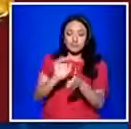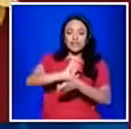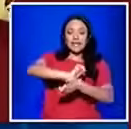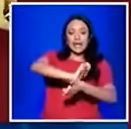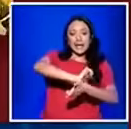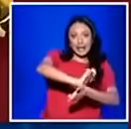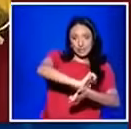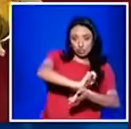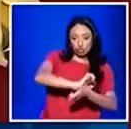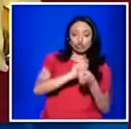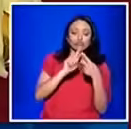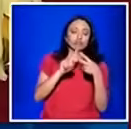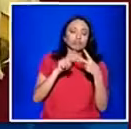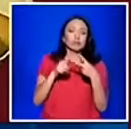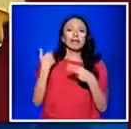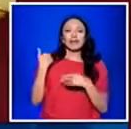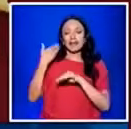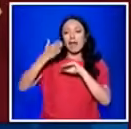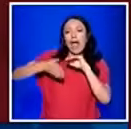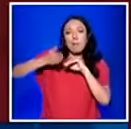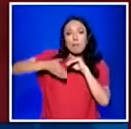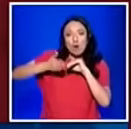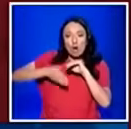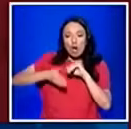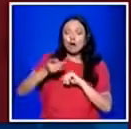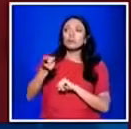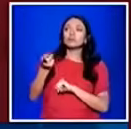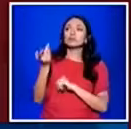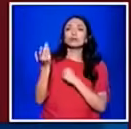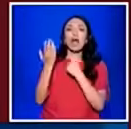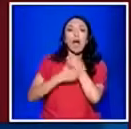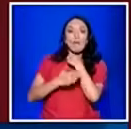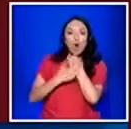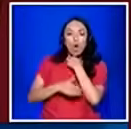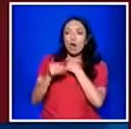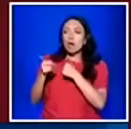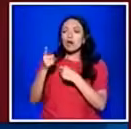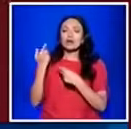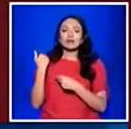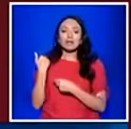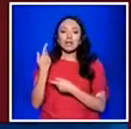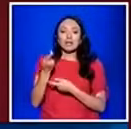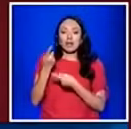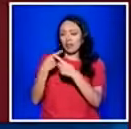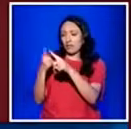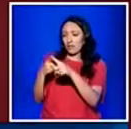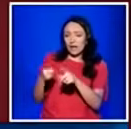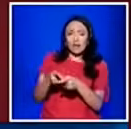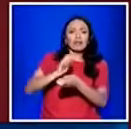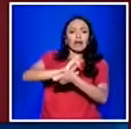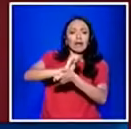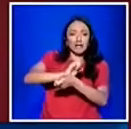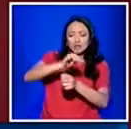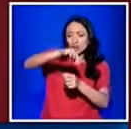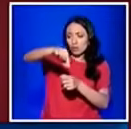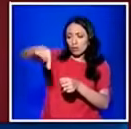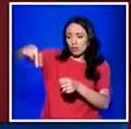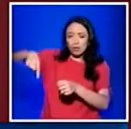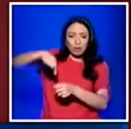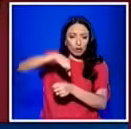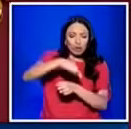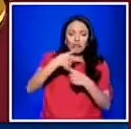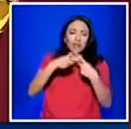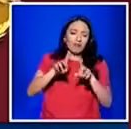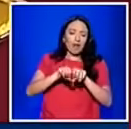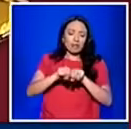maduros que son deliciosos, tiene los embutidos, tiene jamón, paté, queso maduro, tiene salami